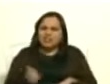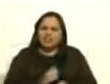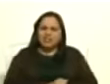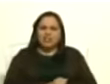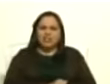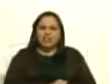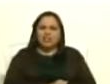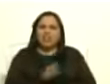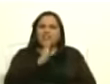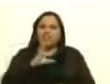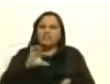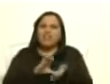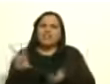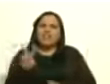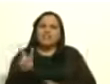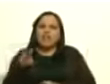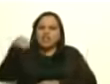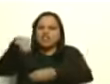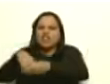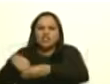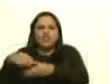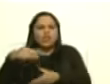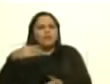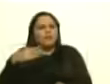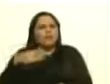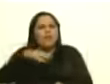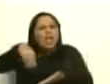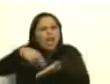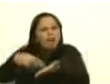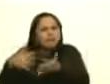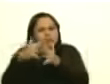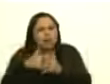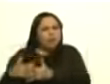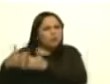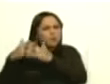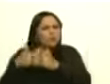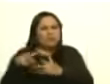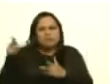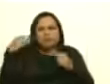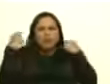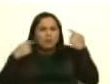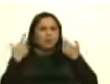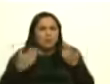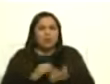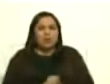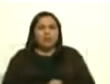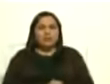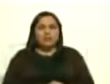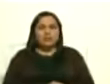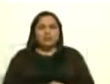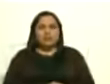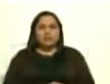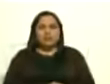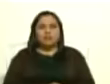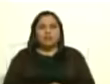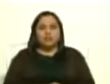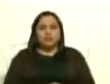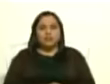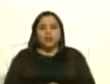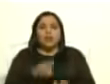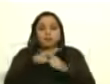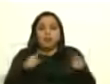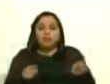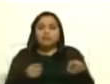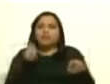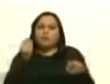Banco Central de Venezuela en Miami. La cosa es absurda, pero que en última instancia lo que están